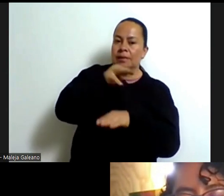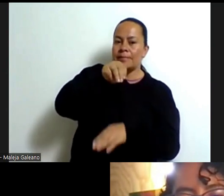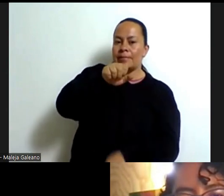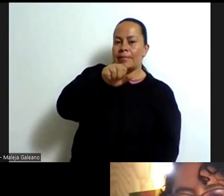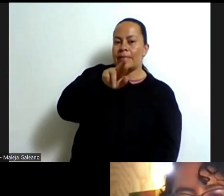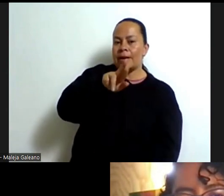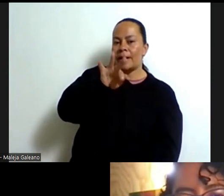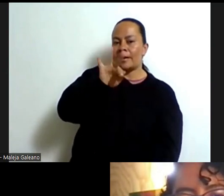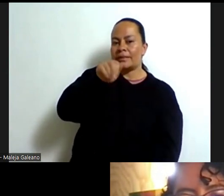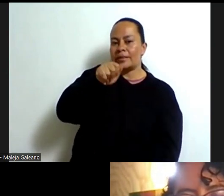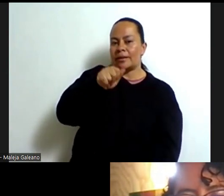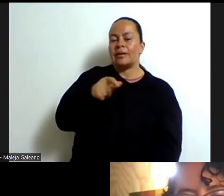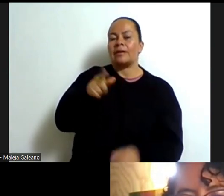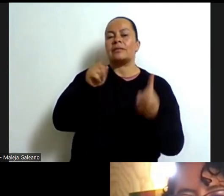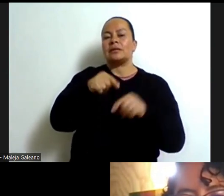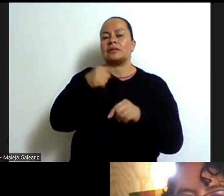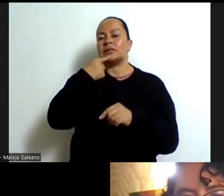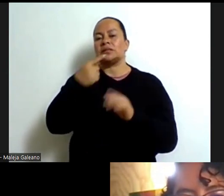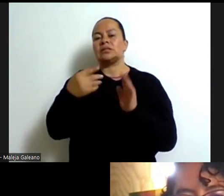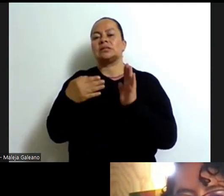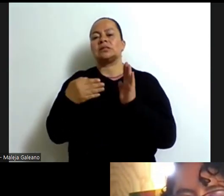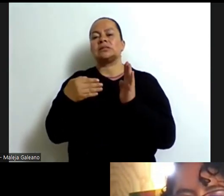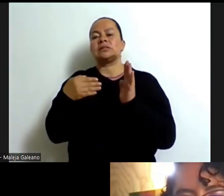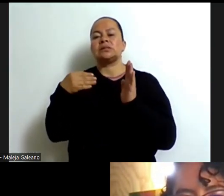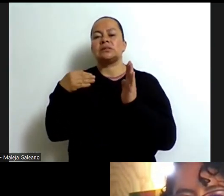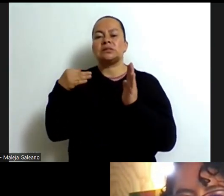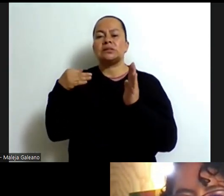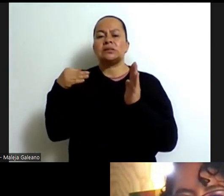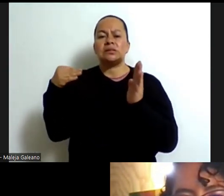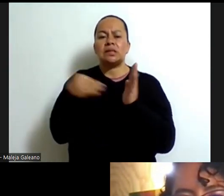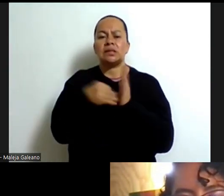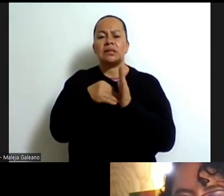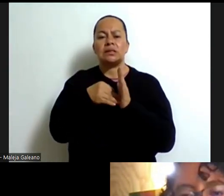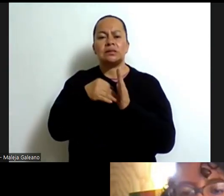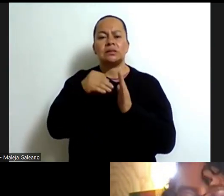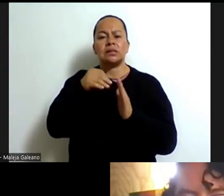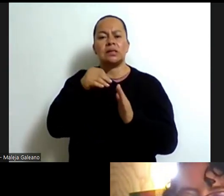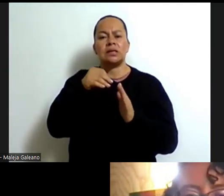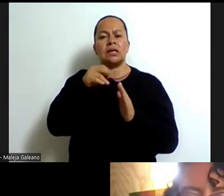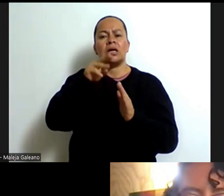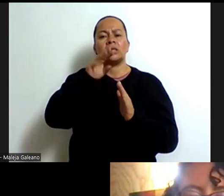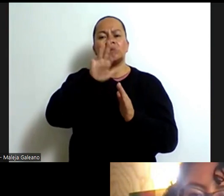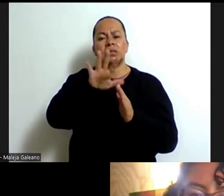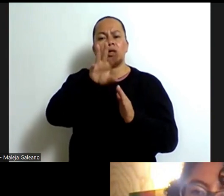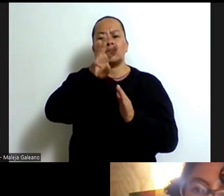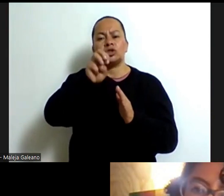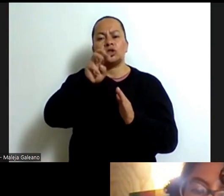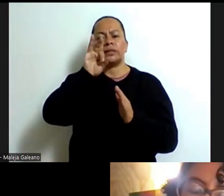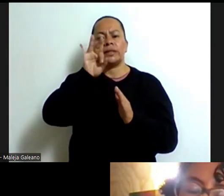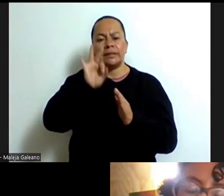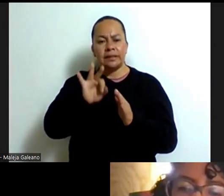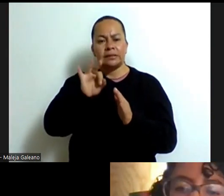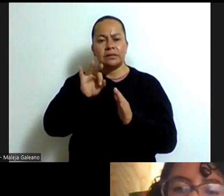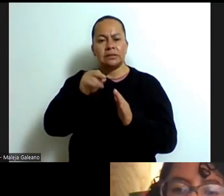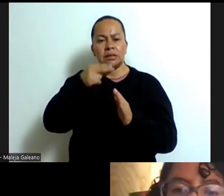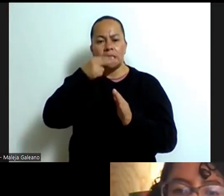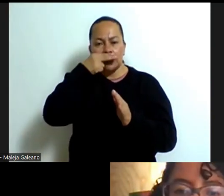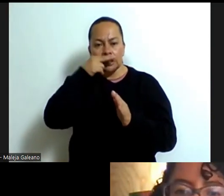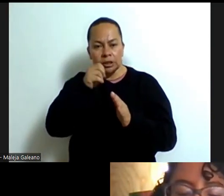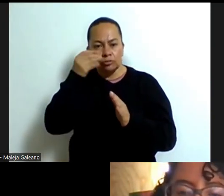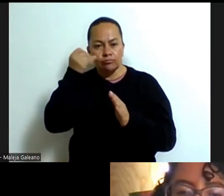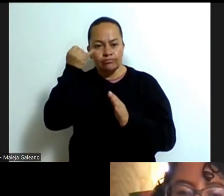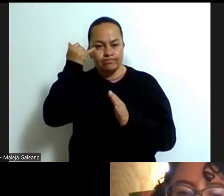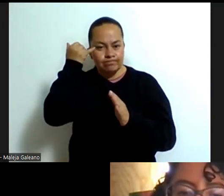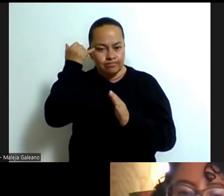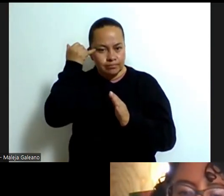t 583 sobre el niño con síndrome de Down en donde también se refleja